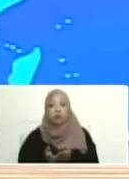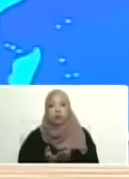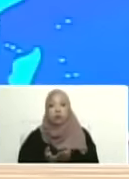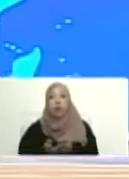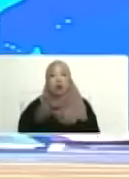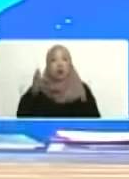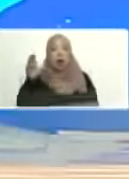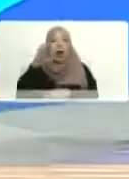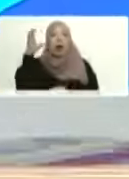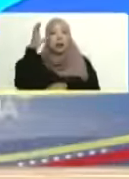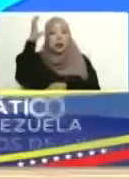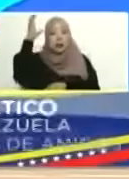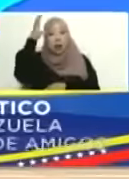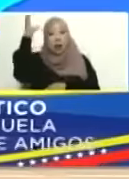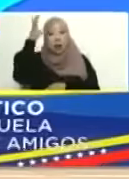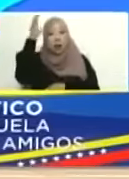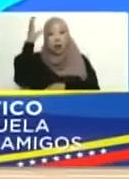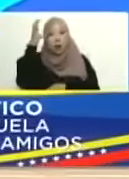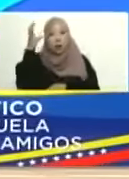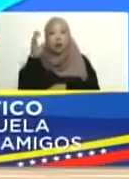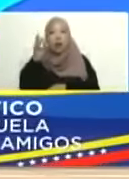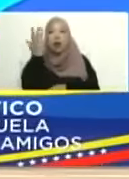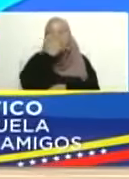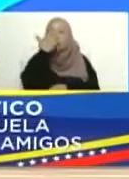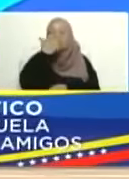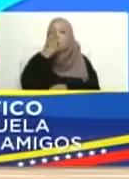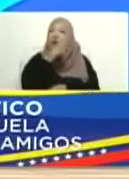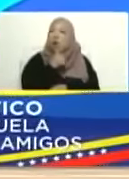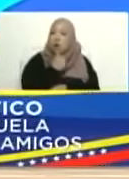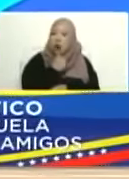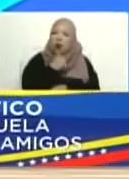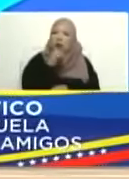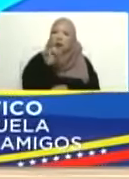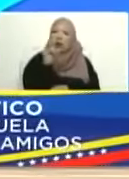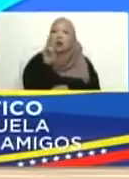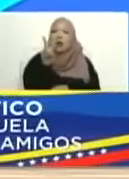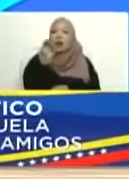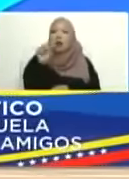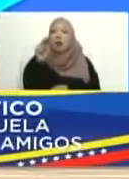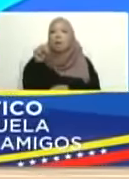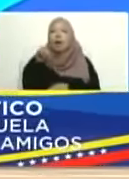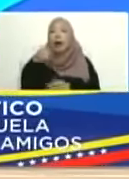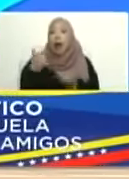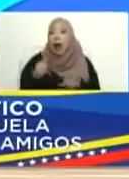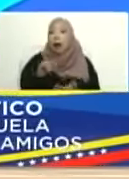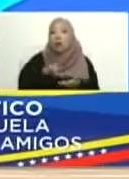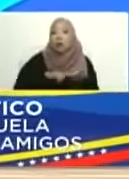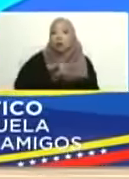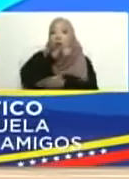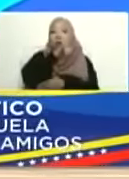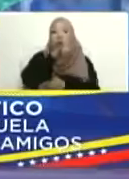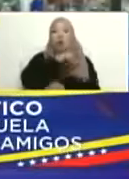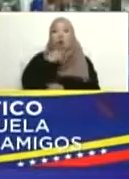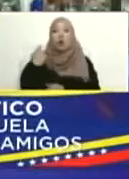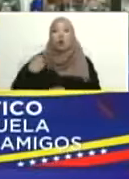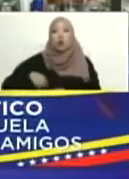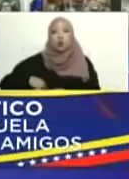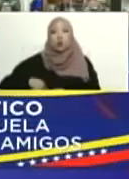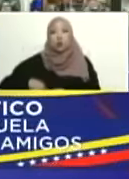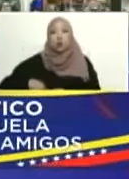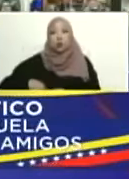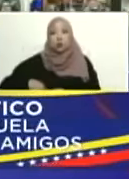vicecancilleres. El canciller Iván Gil no se encuentra presente porque se encuentra viajando en este momento para Rusia para